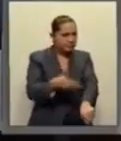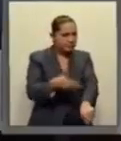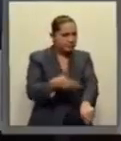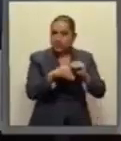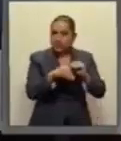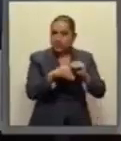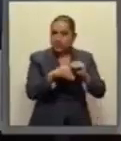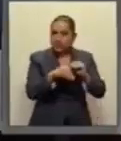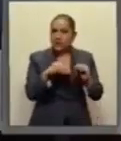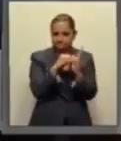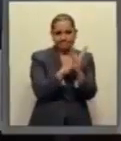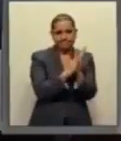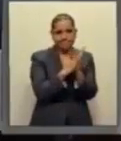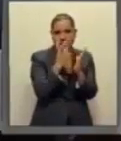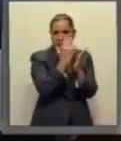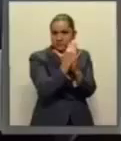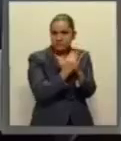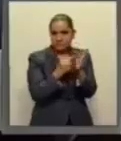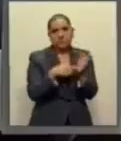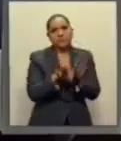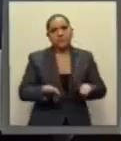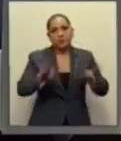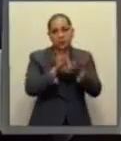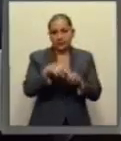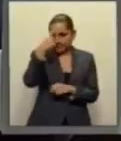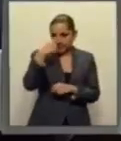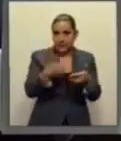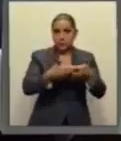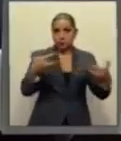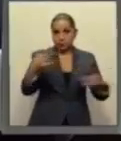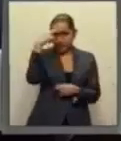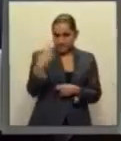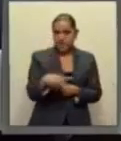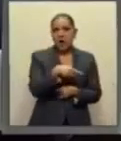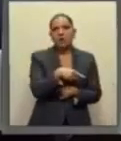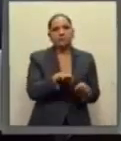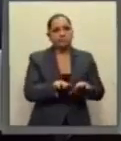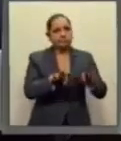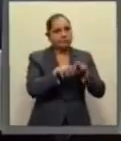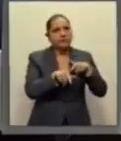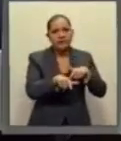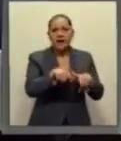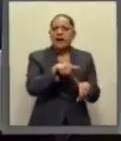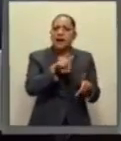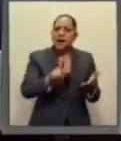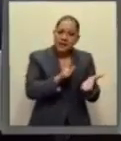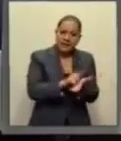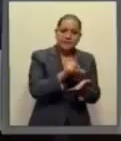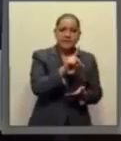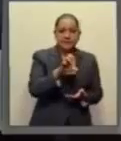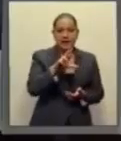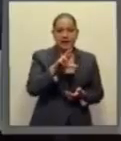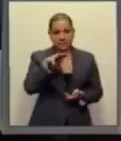la legislación de la historia moderna de México, las leyes de reforma con las que se estableció la división